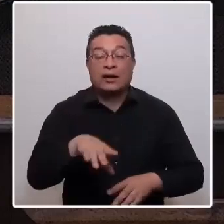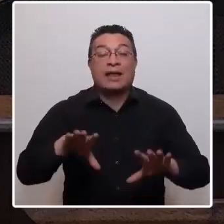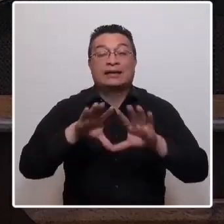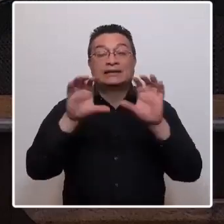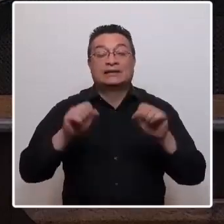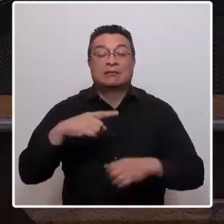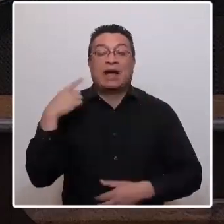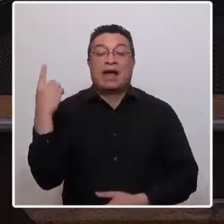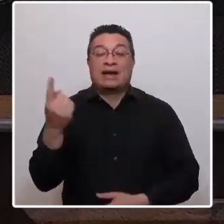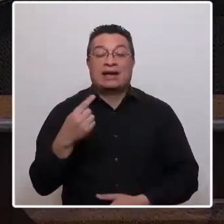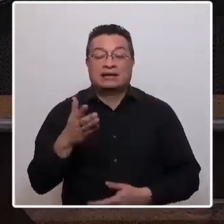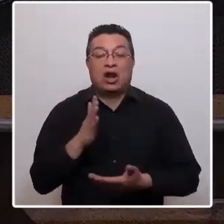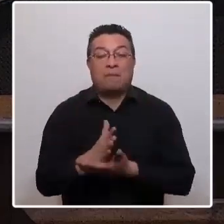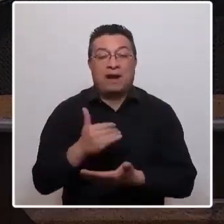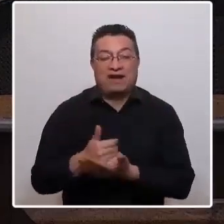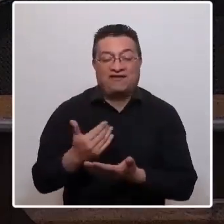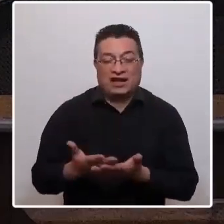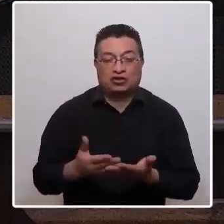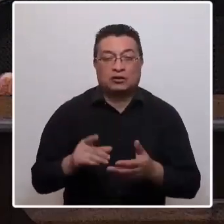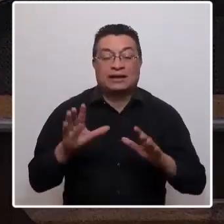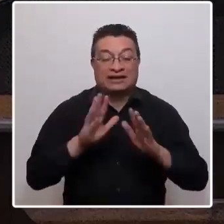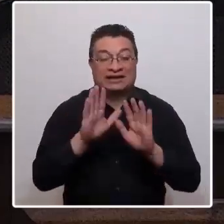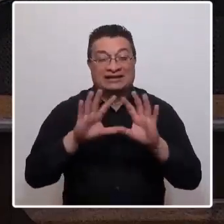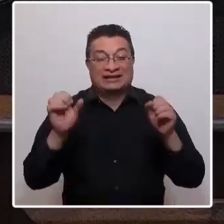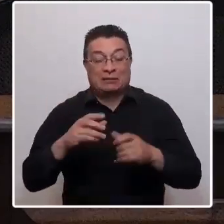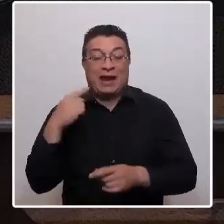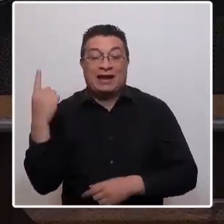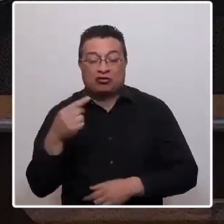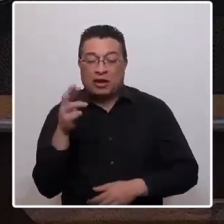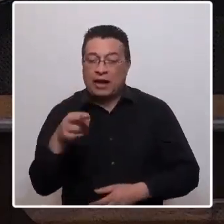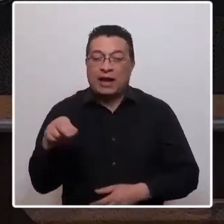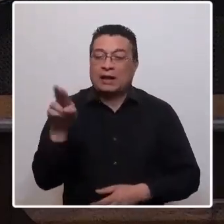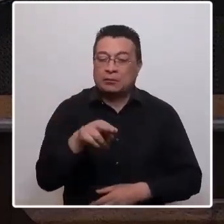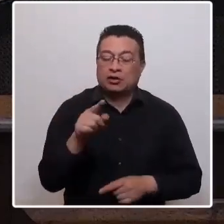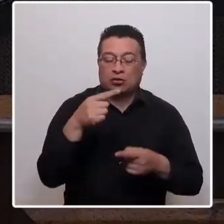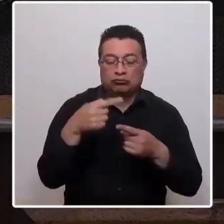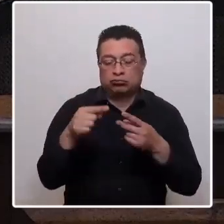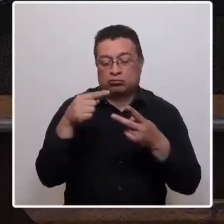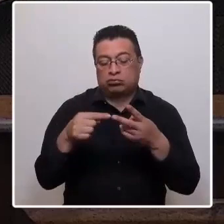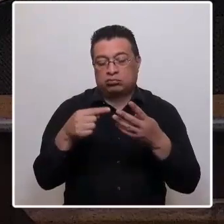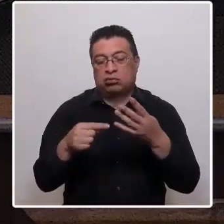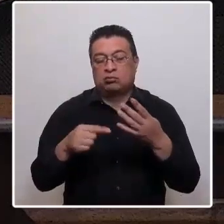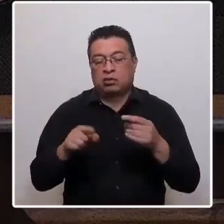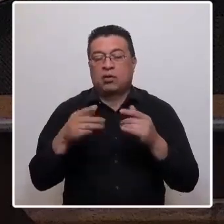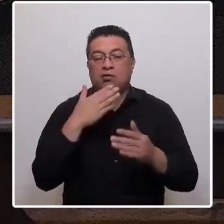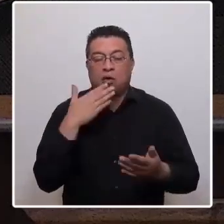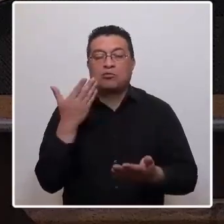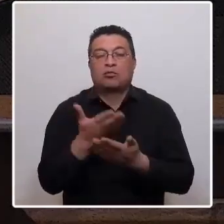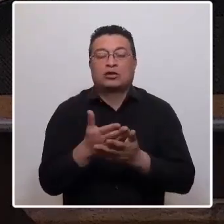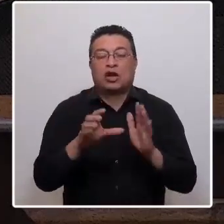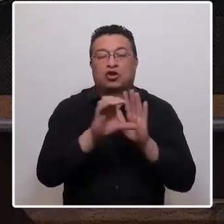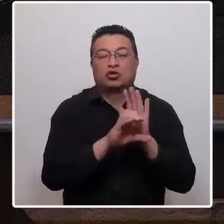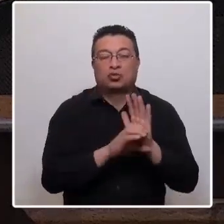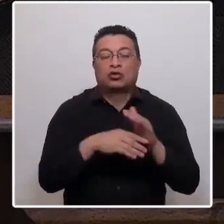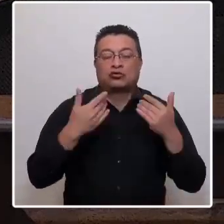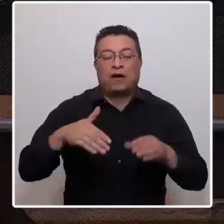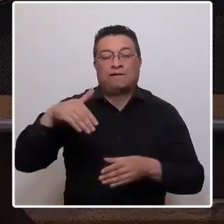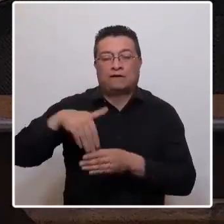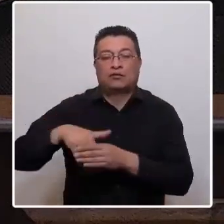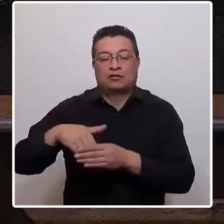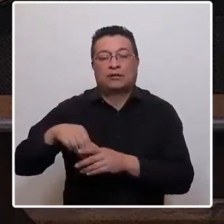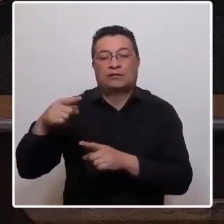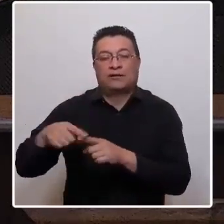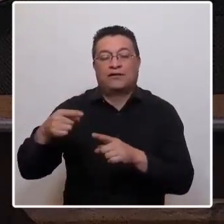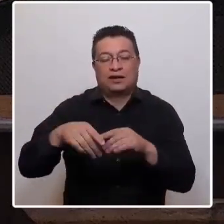nacional de planificación, sistemas nacionales que se repiten en varios capítulos de la propuesta constitucional que hemos ido votando en los diferentes